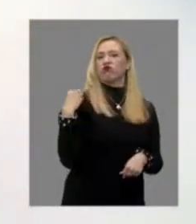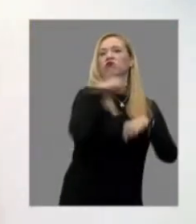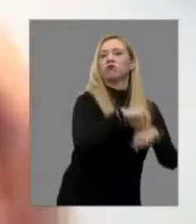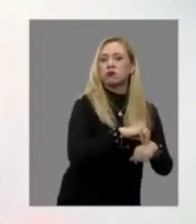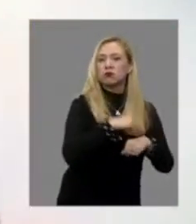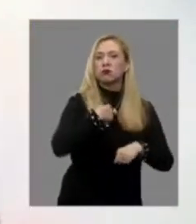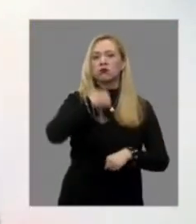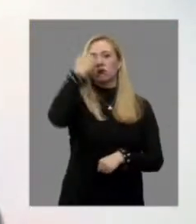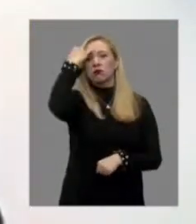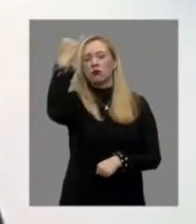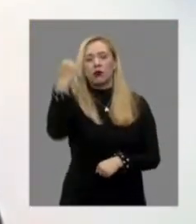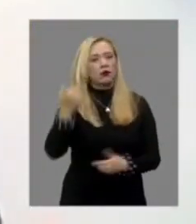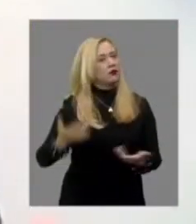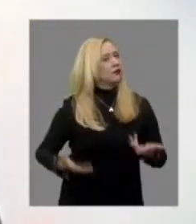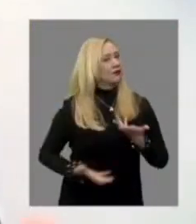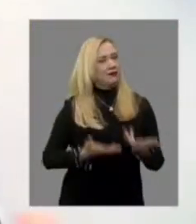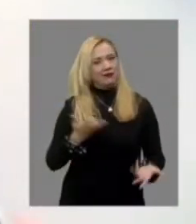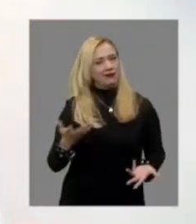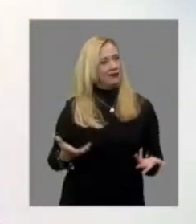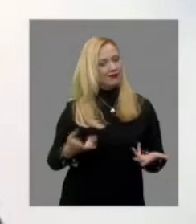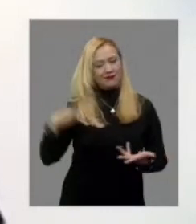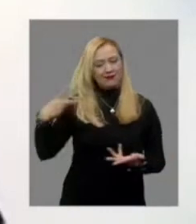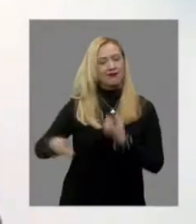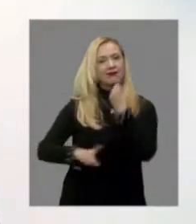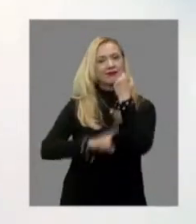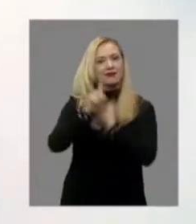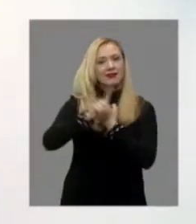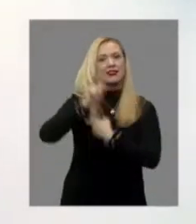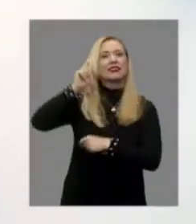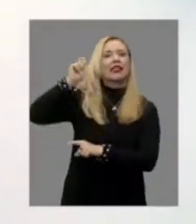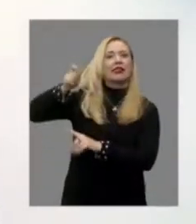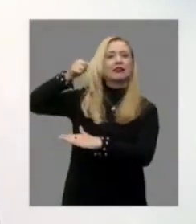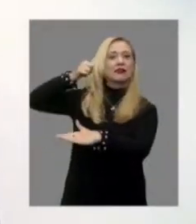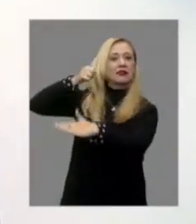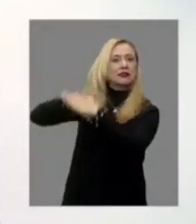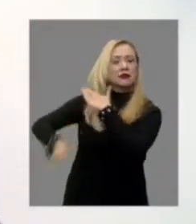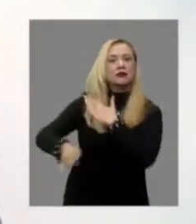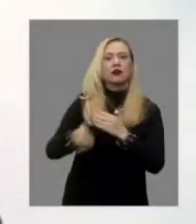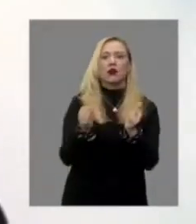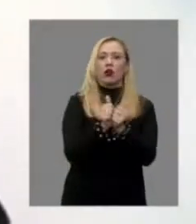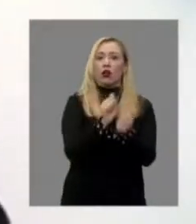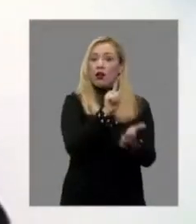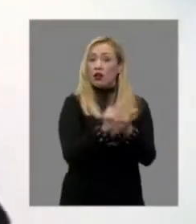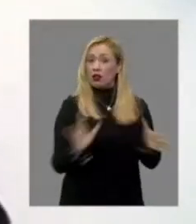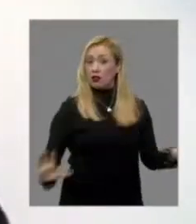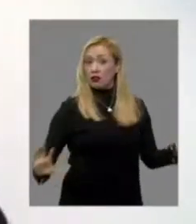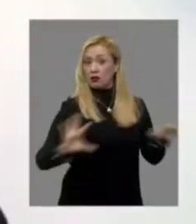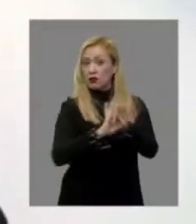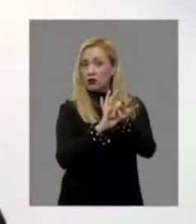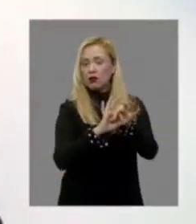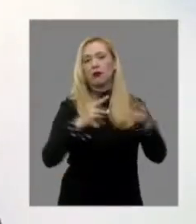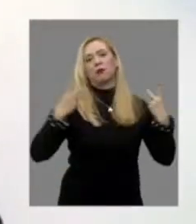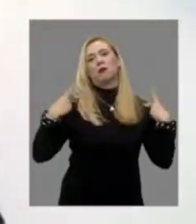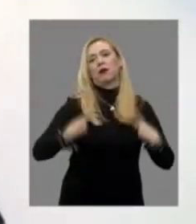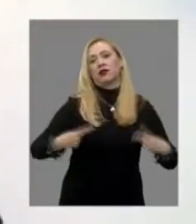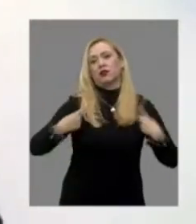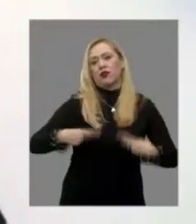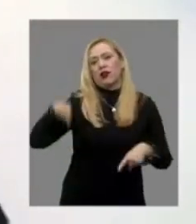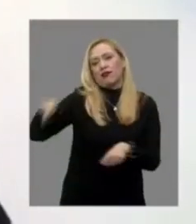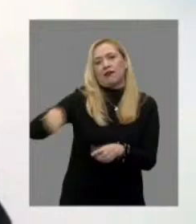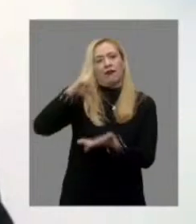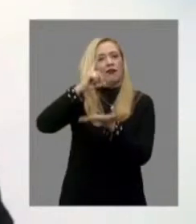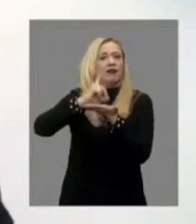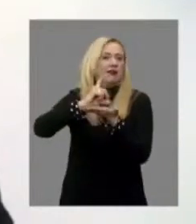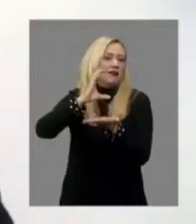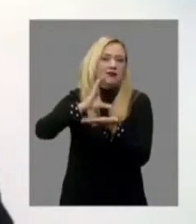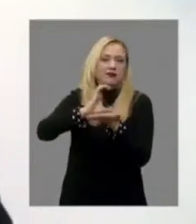con la que se analizaba la problemática, la legislación y desde luego los asuntos de las personas con